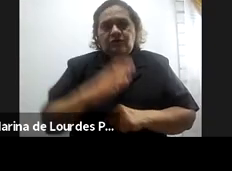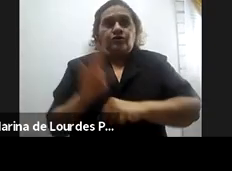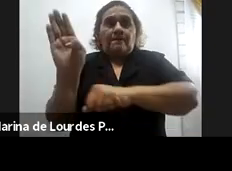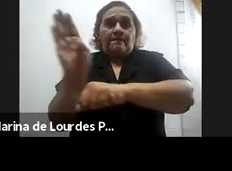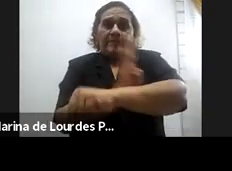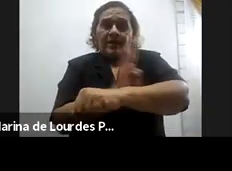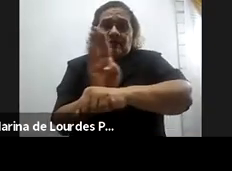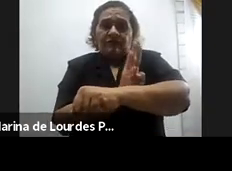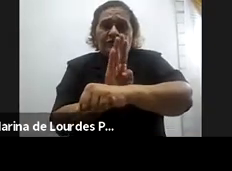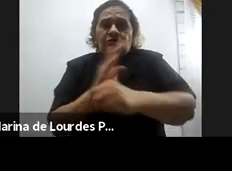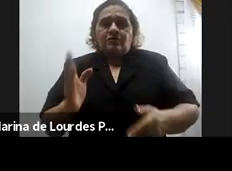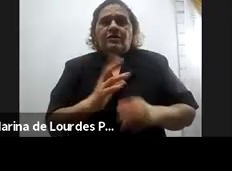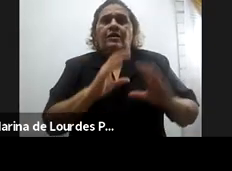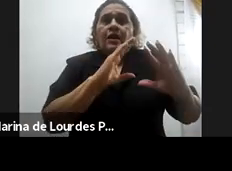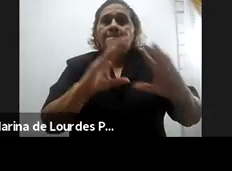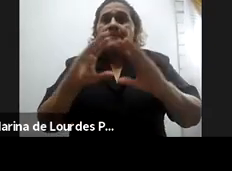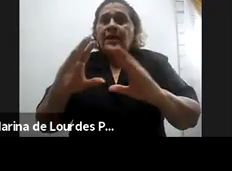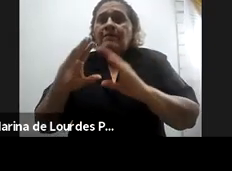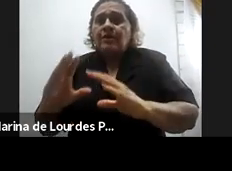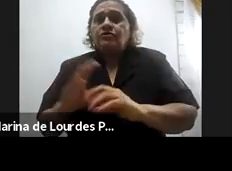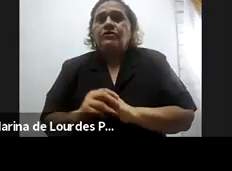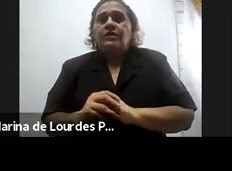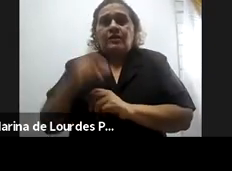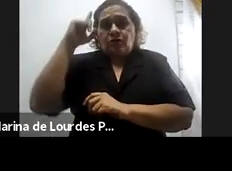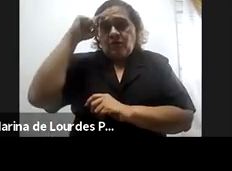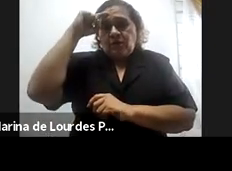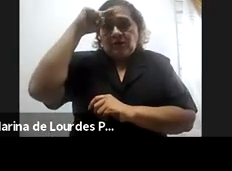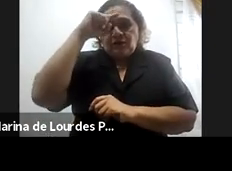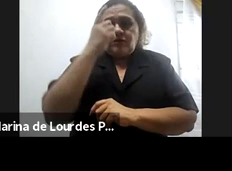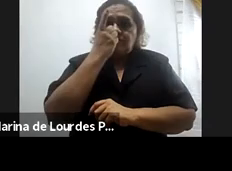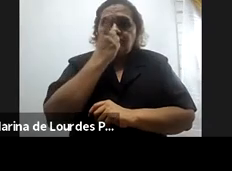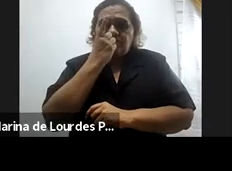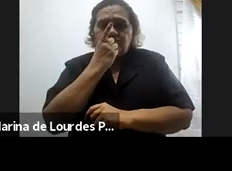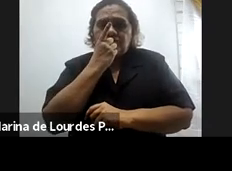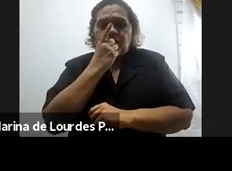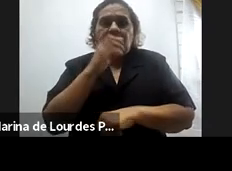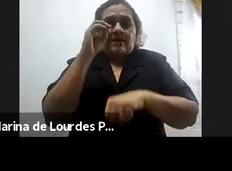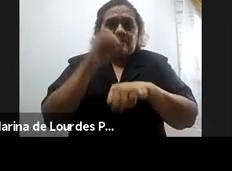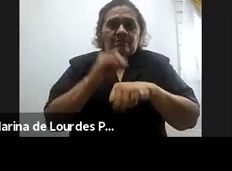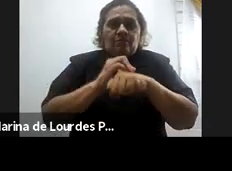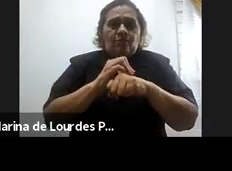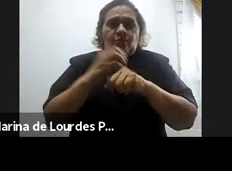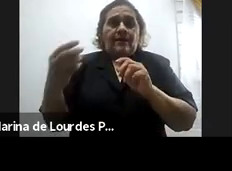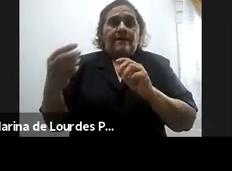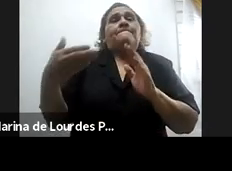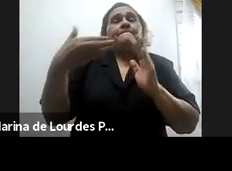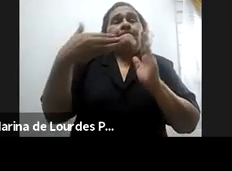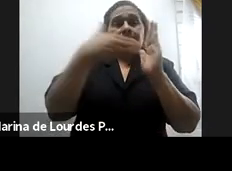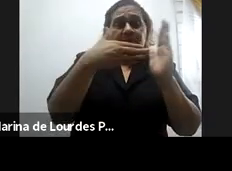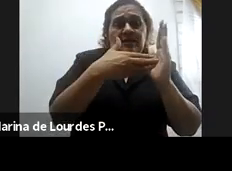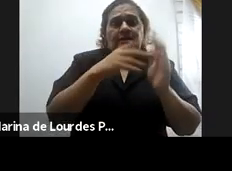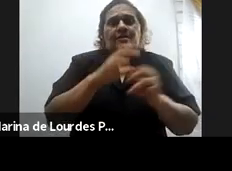beneficios de hacer prevención de las complicaciones de la diabetes. Hay que establecer metas en conjunto, ¿no? Con